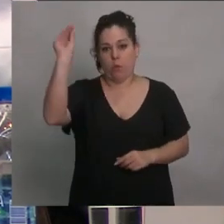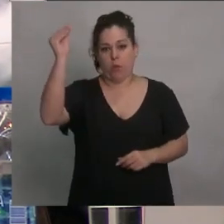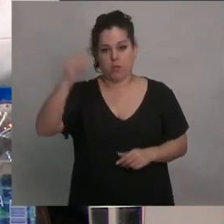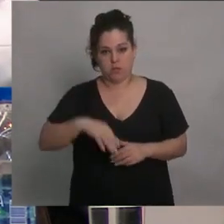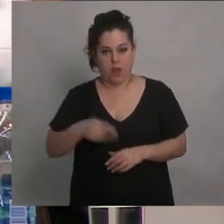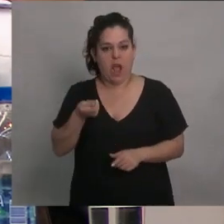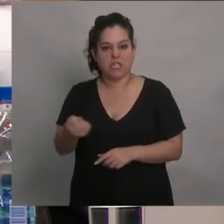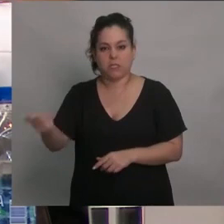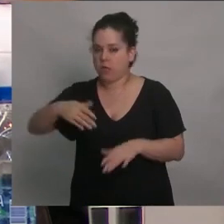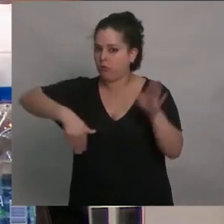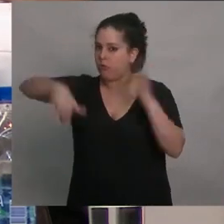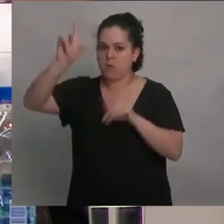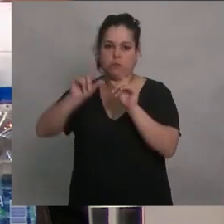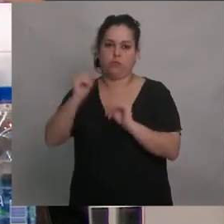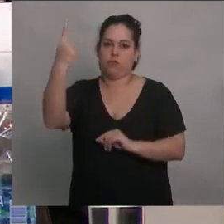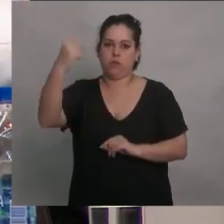de asesinatos